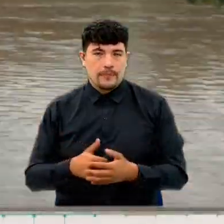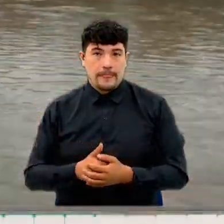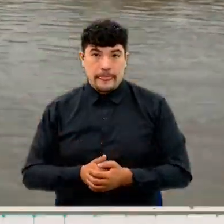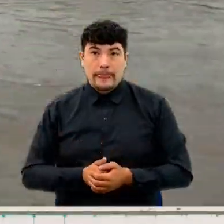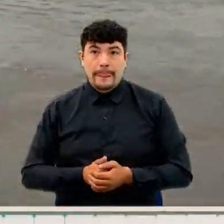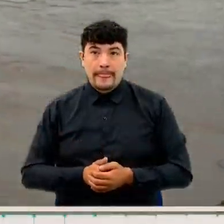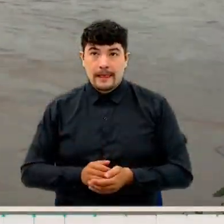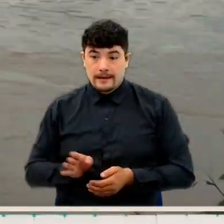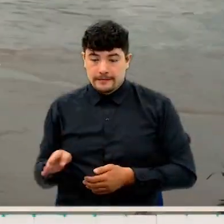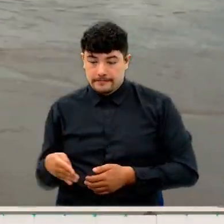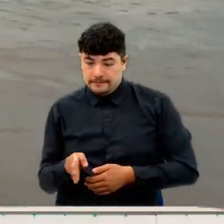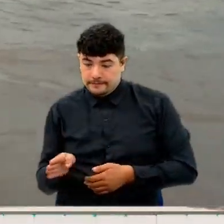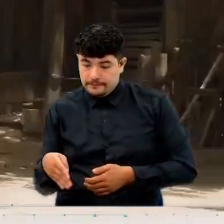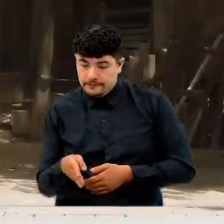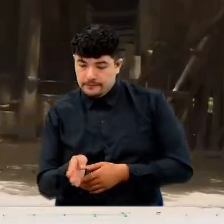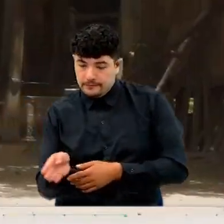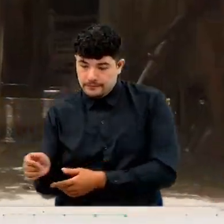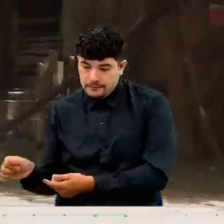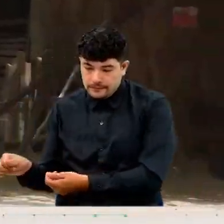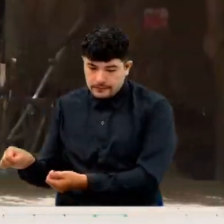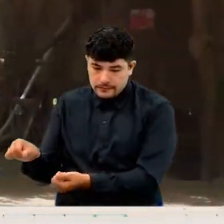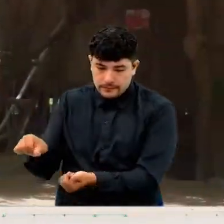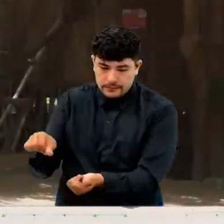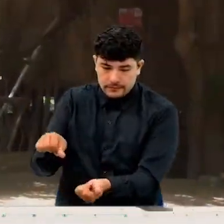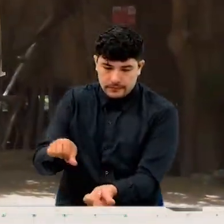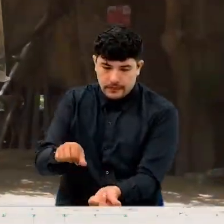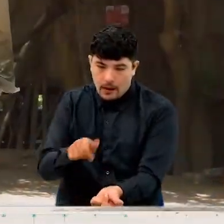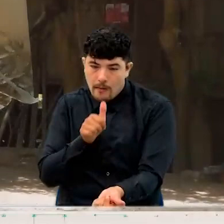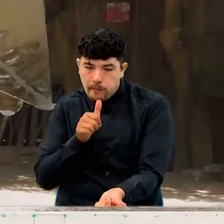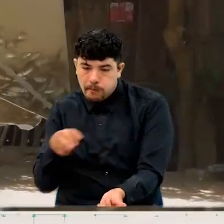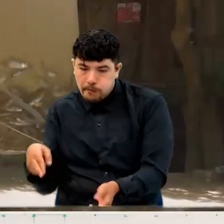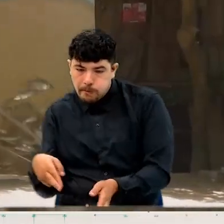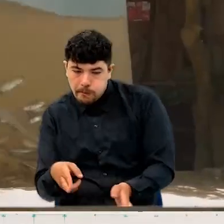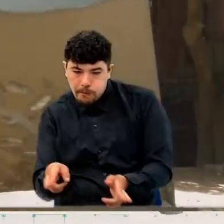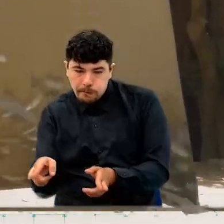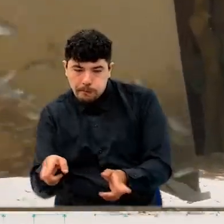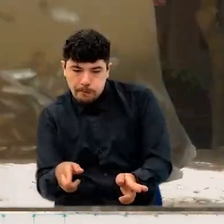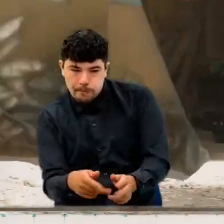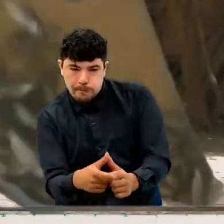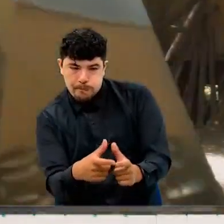Bueno, el repoblamiento para nosotros es